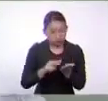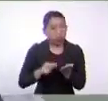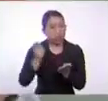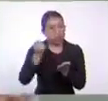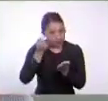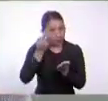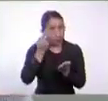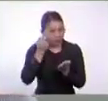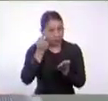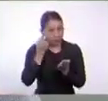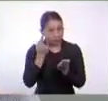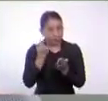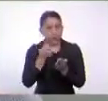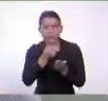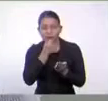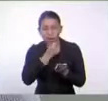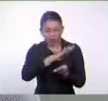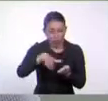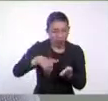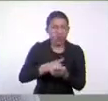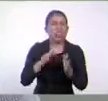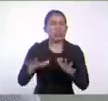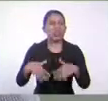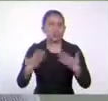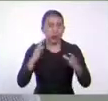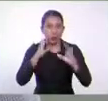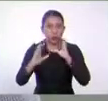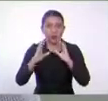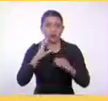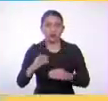construcción del sentido de la situación comunicativa.